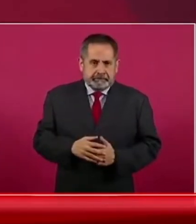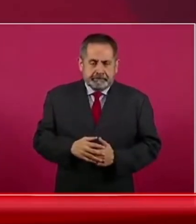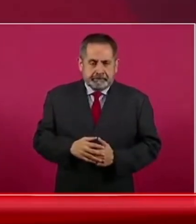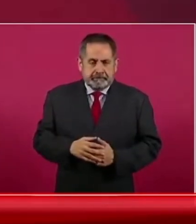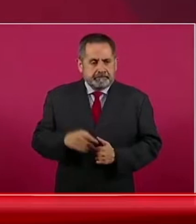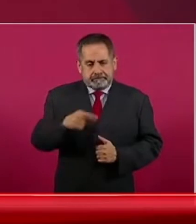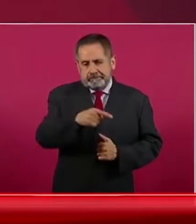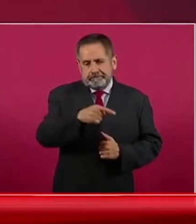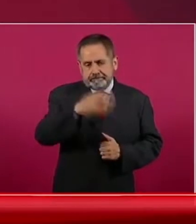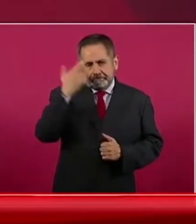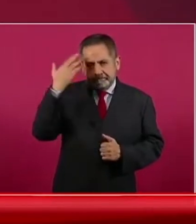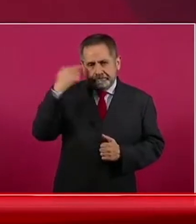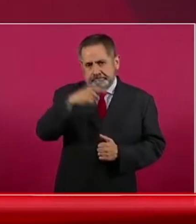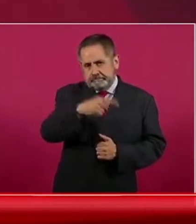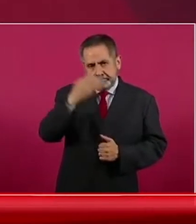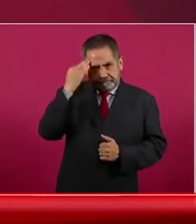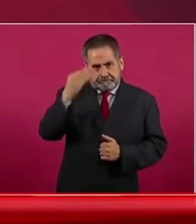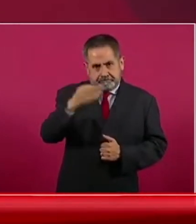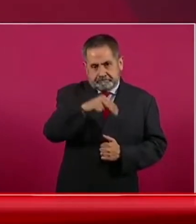Fueron reformas